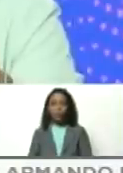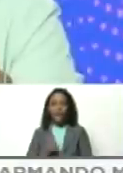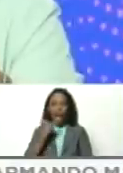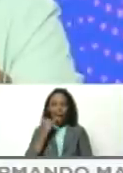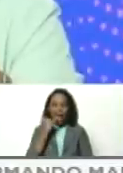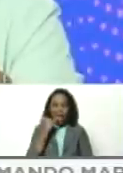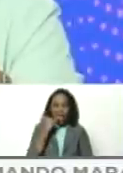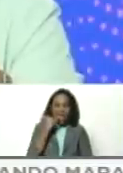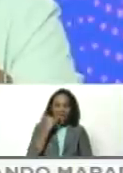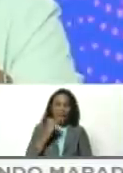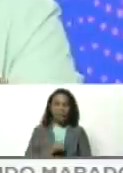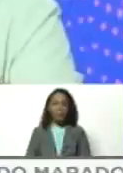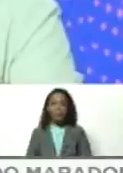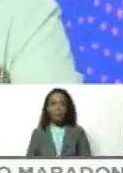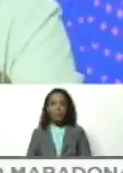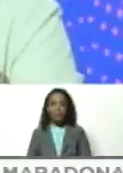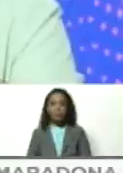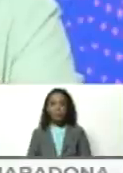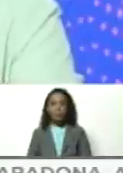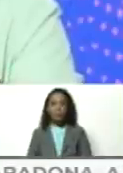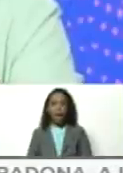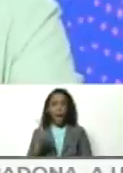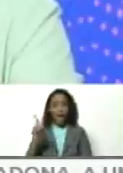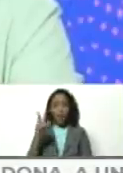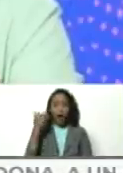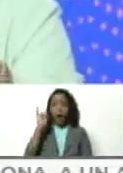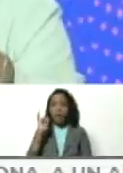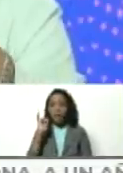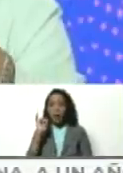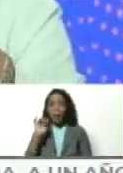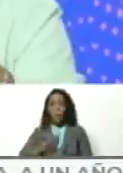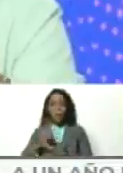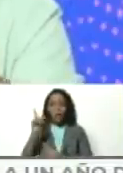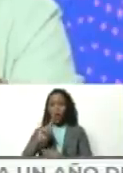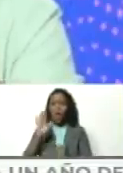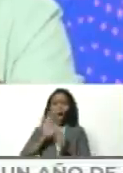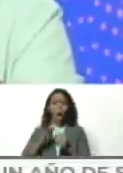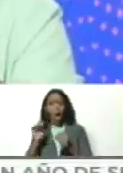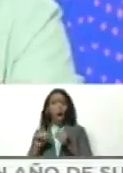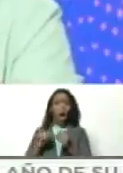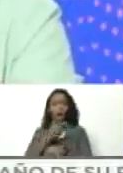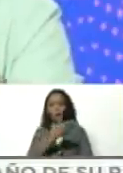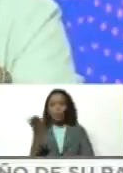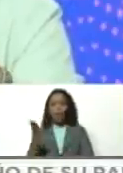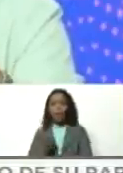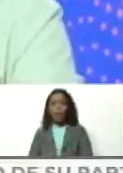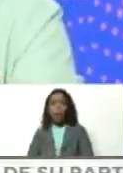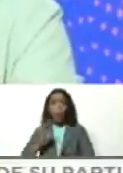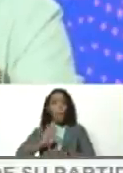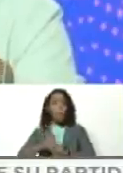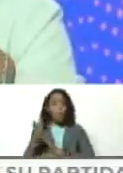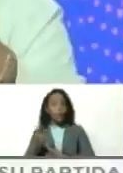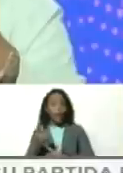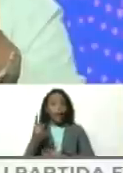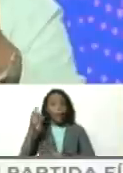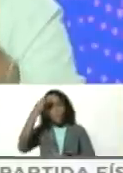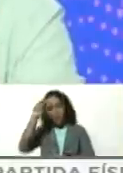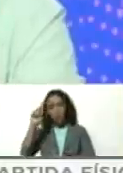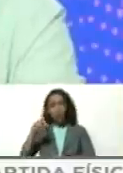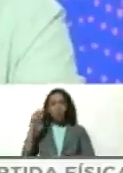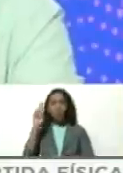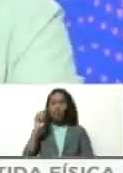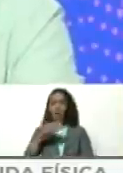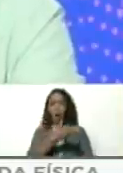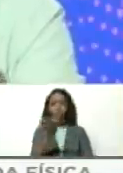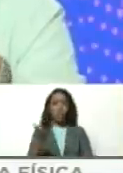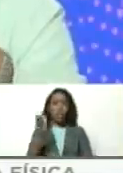envidiosos, tan envidiosos porque Pablo Montero no les canta a ustedes, porque Juan Gabriel no les cantó nunca a